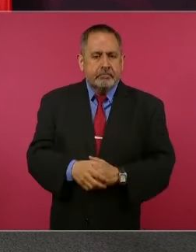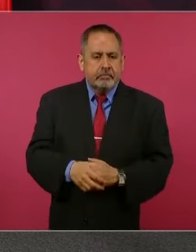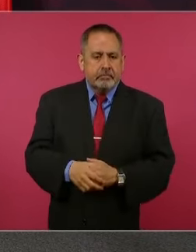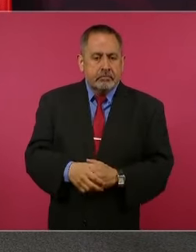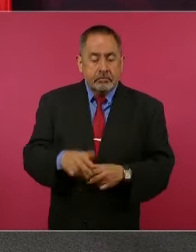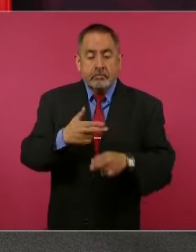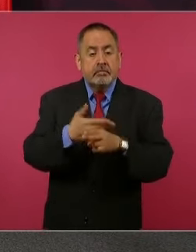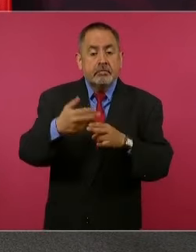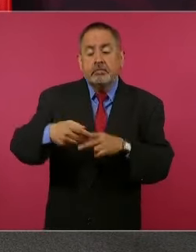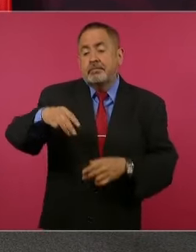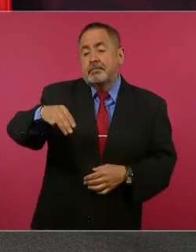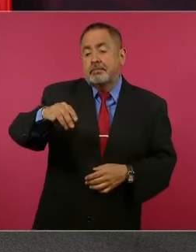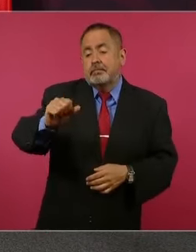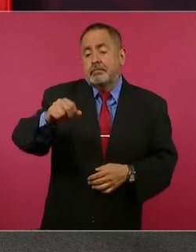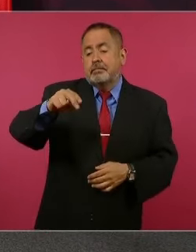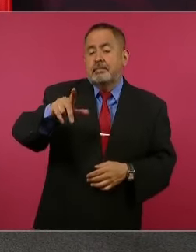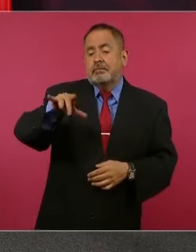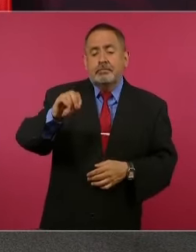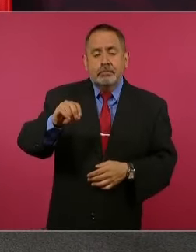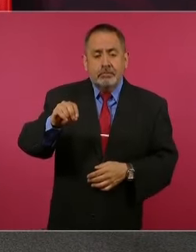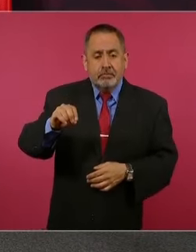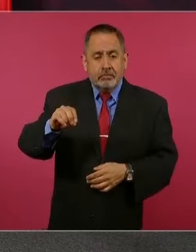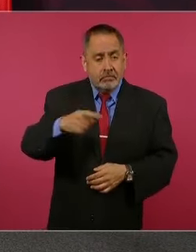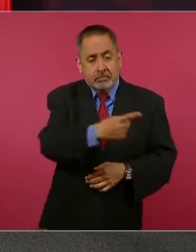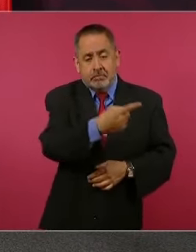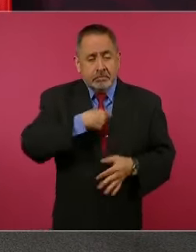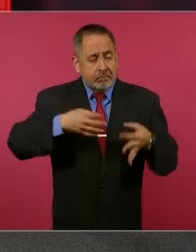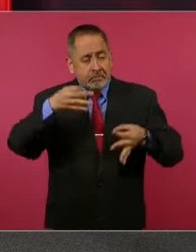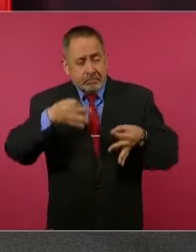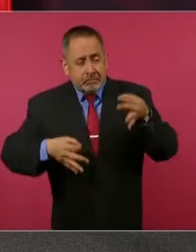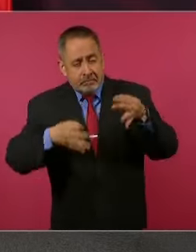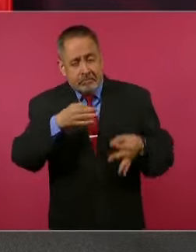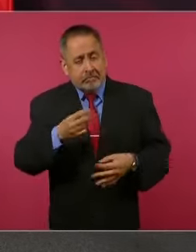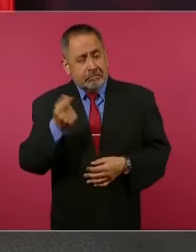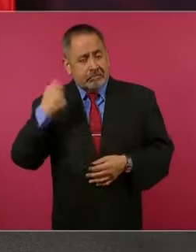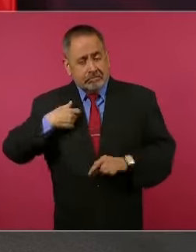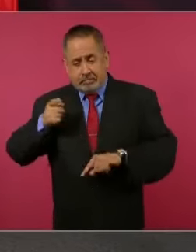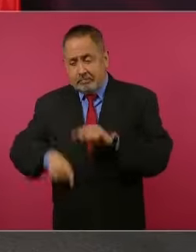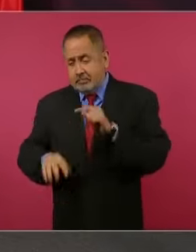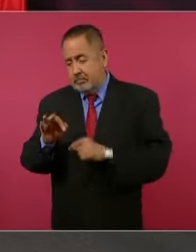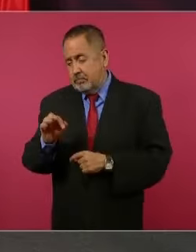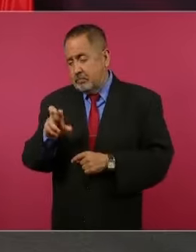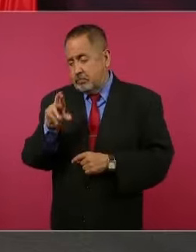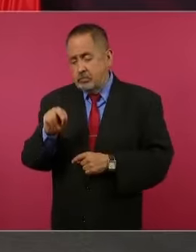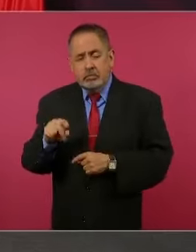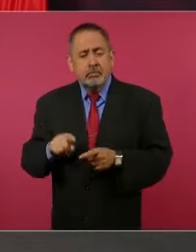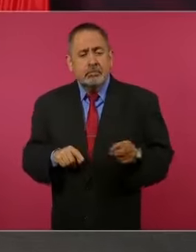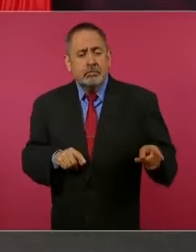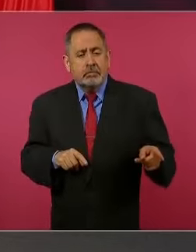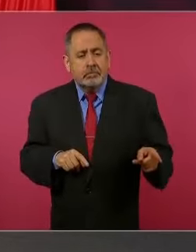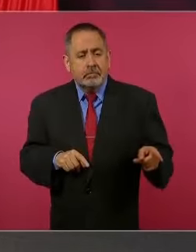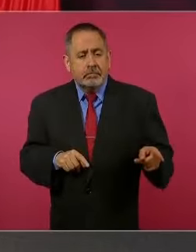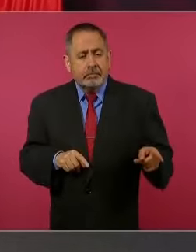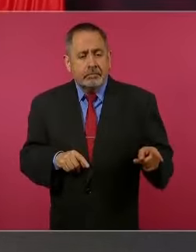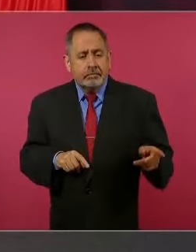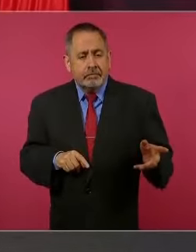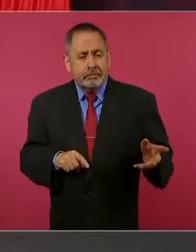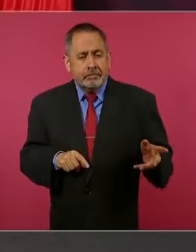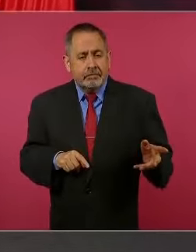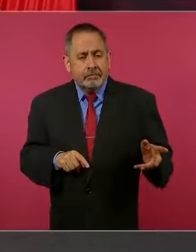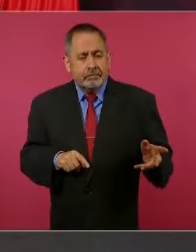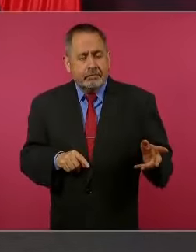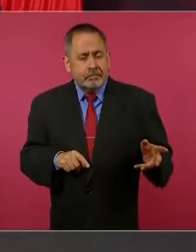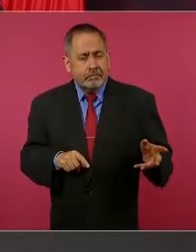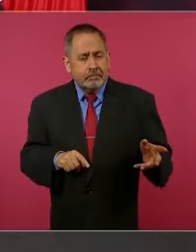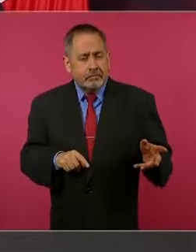manlio que me enjuició y me desafor en una alianza este